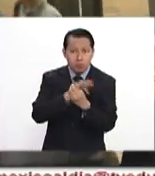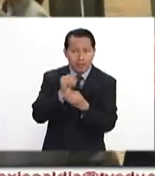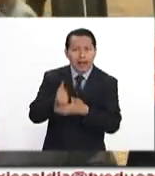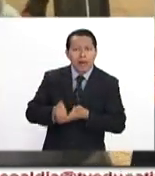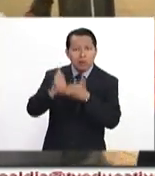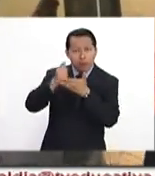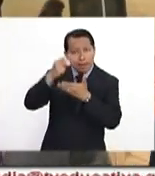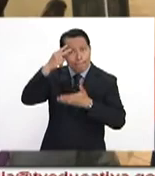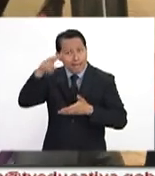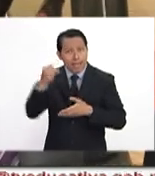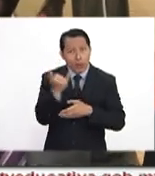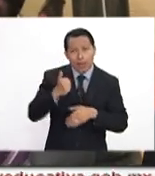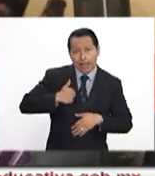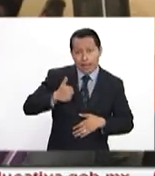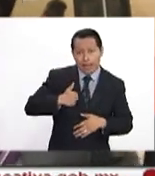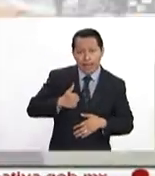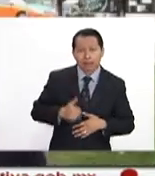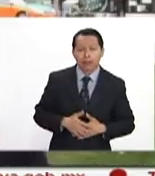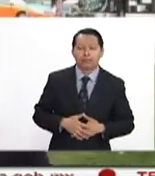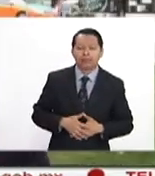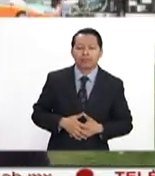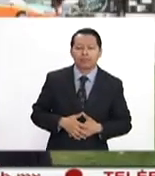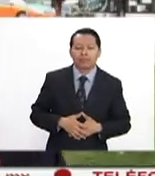mexicanos y canadienses.